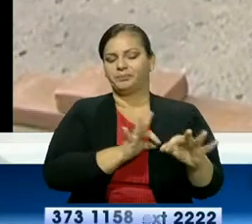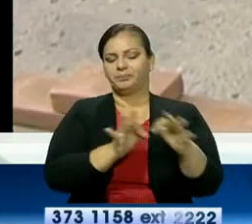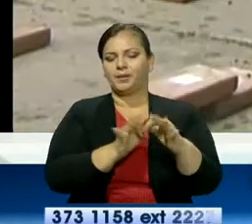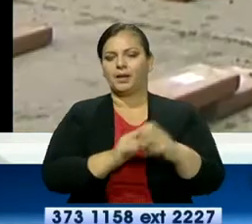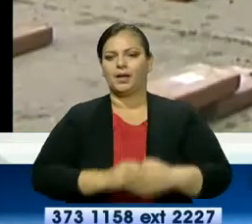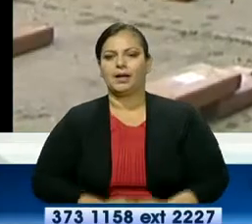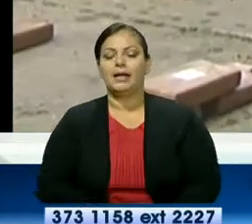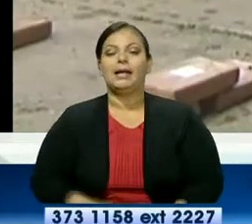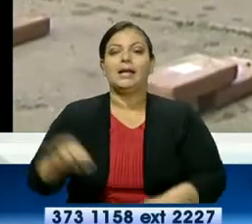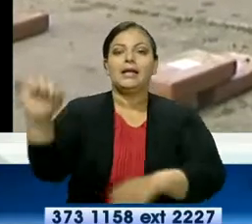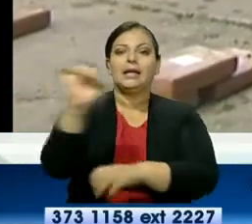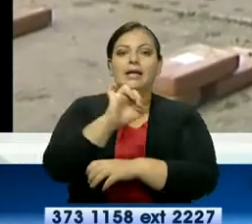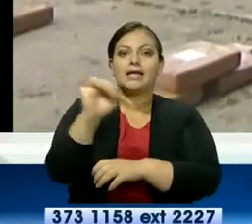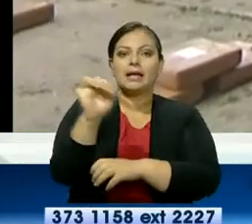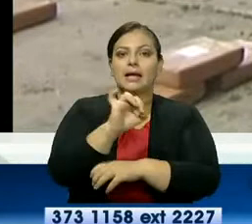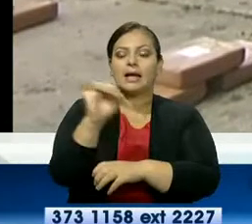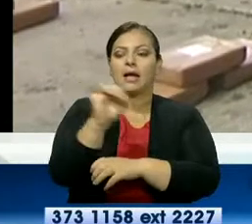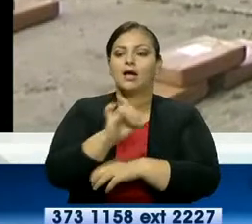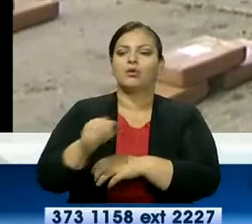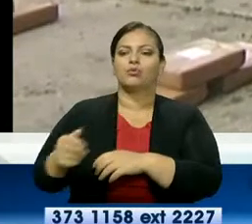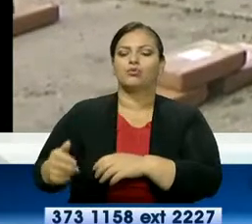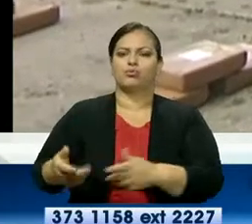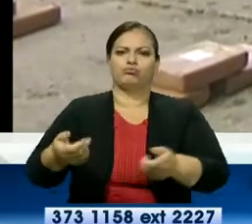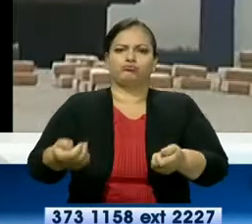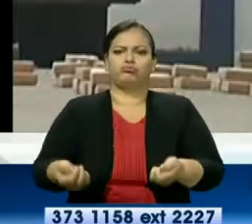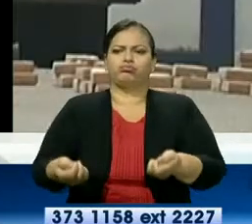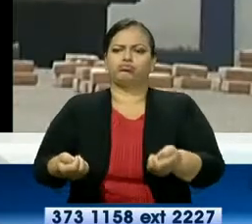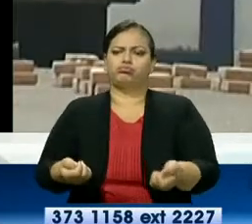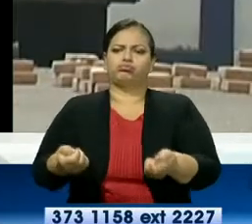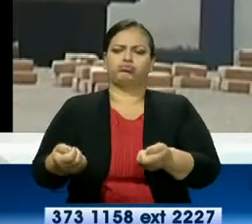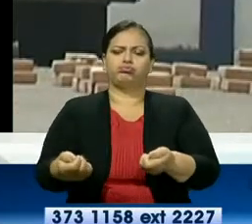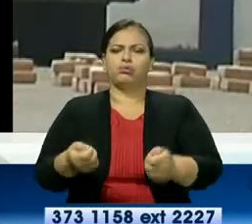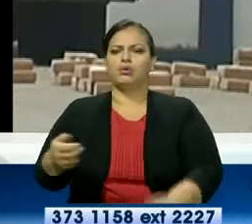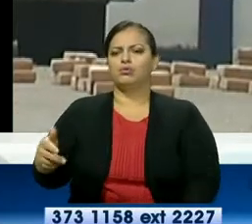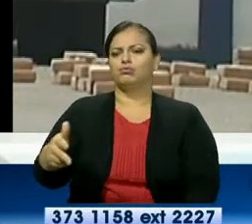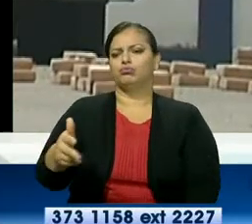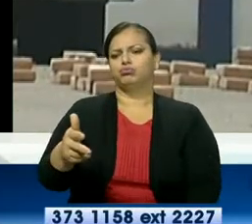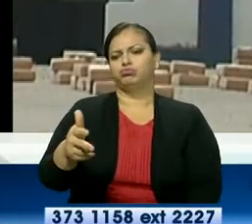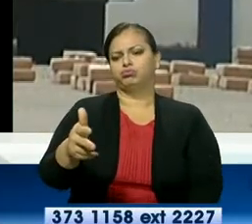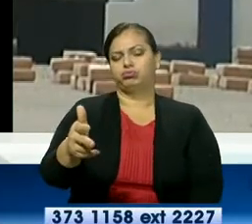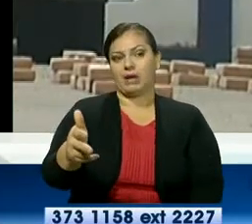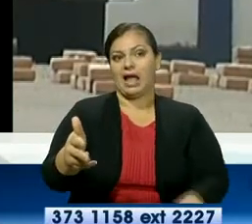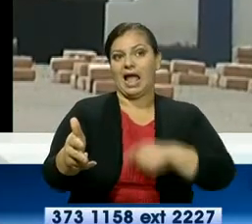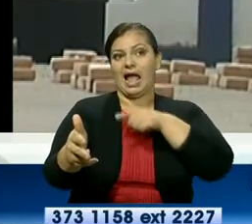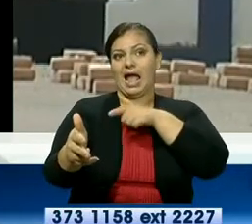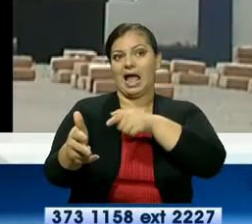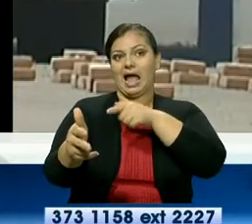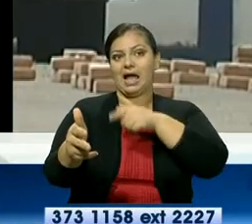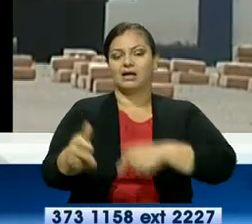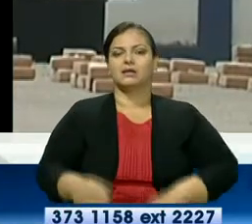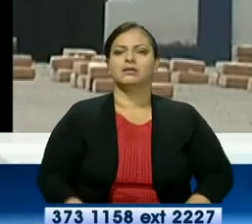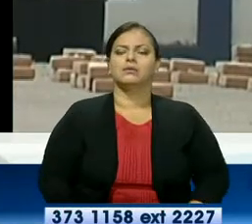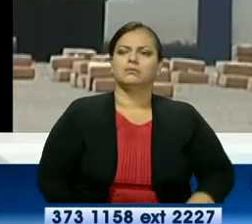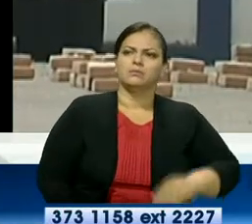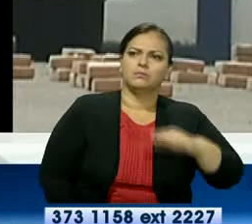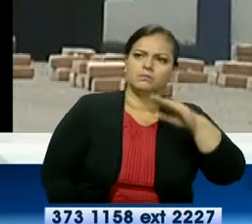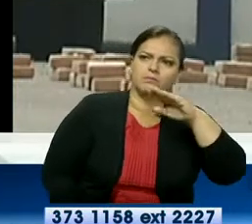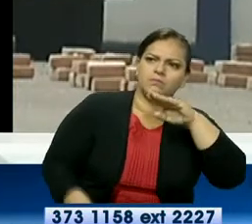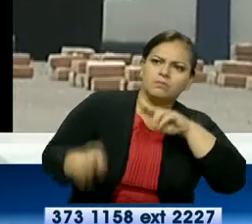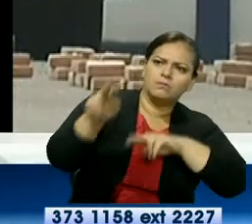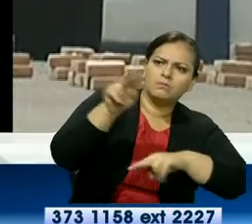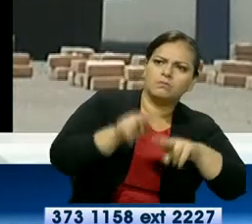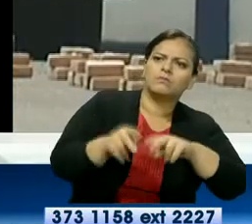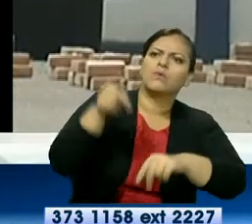de 220 kilos de alcaloides. Es a lo que se referían en rueda de prensa. Detectado primeramente a